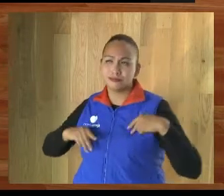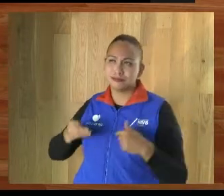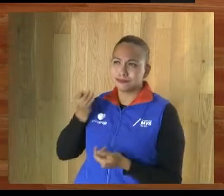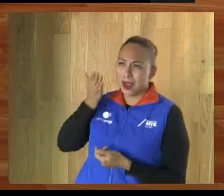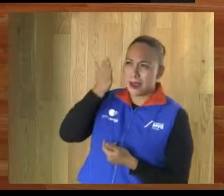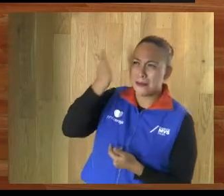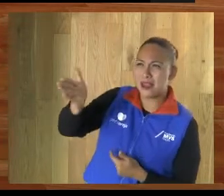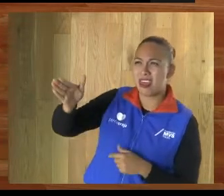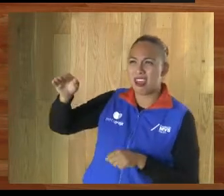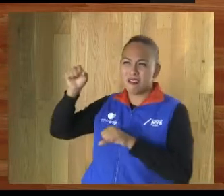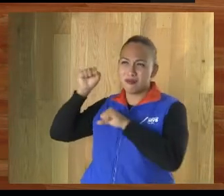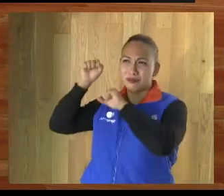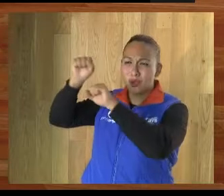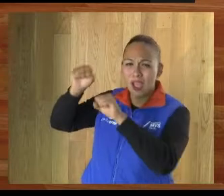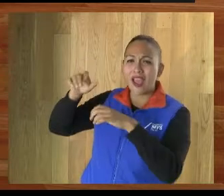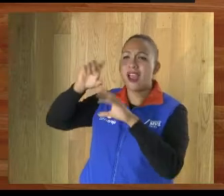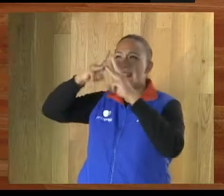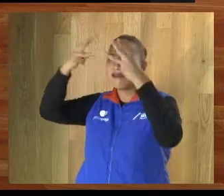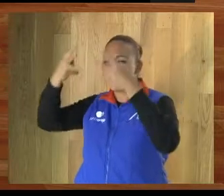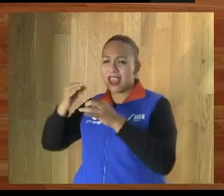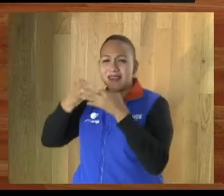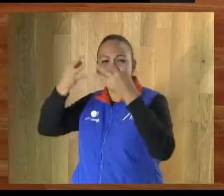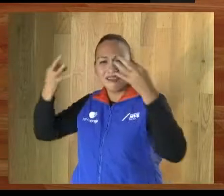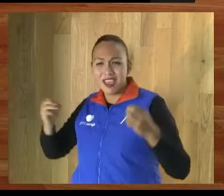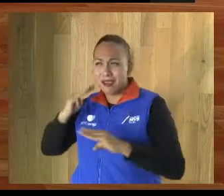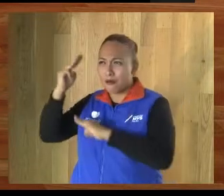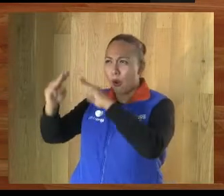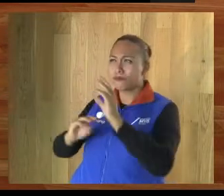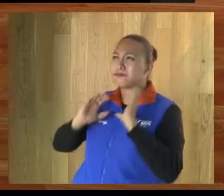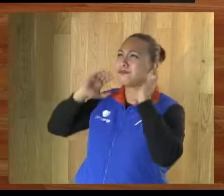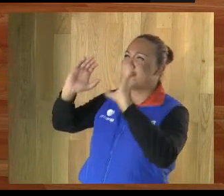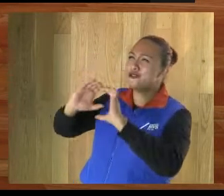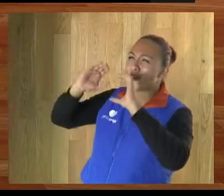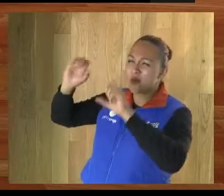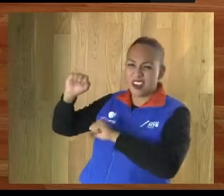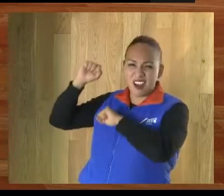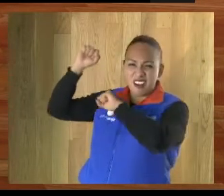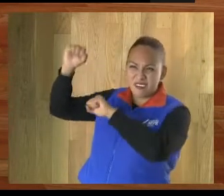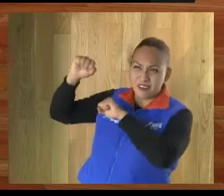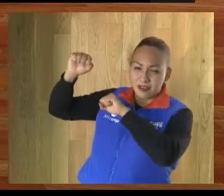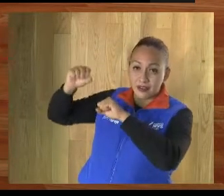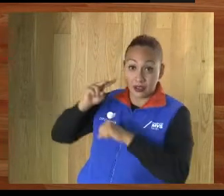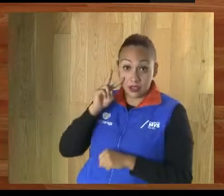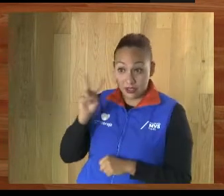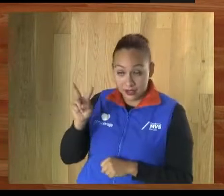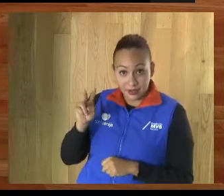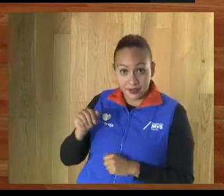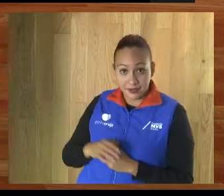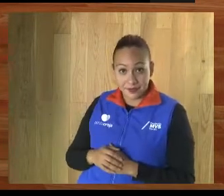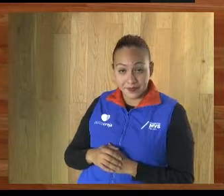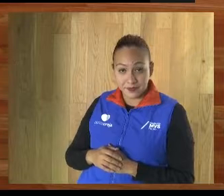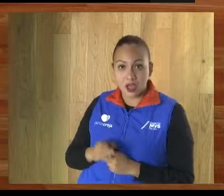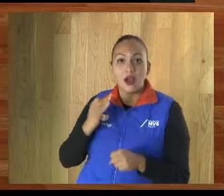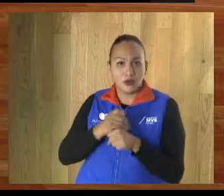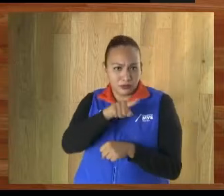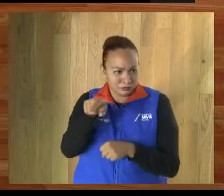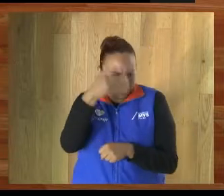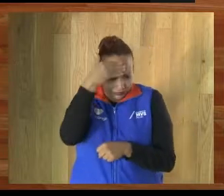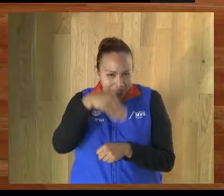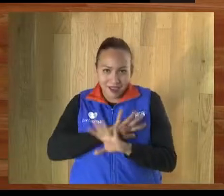que cuidemos más nuestro medio ambiente. De hecho, hoy sabemos que los temas